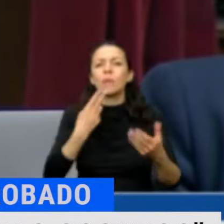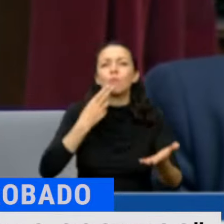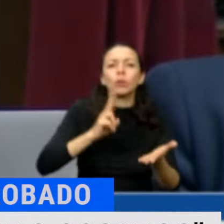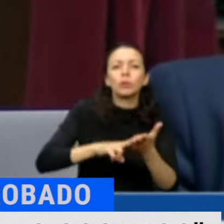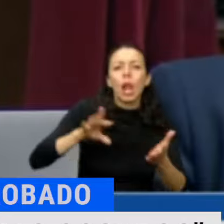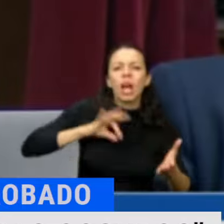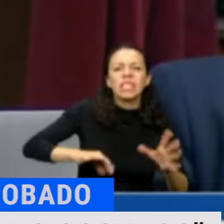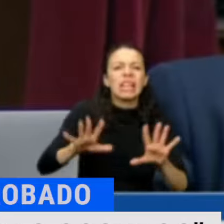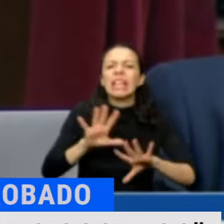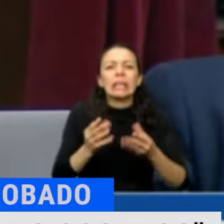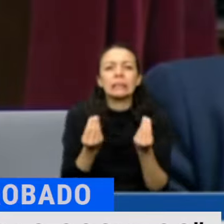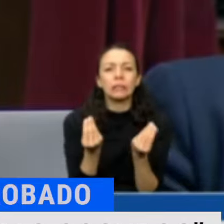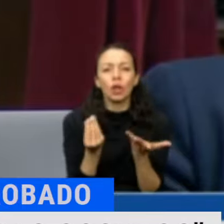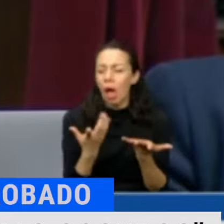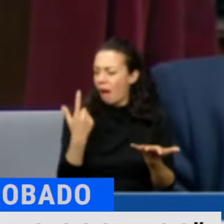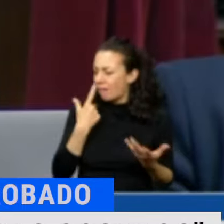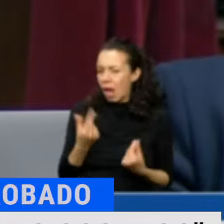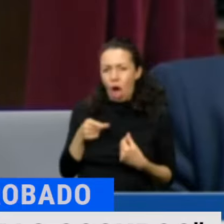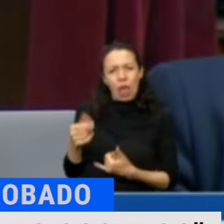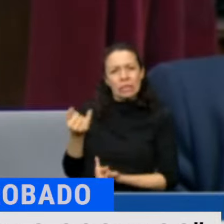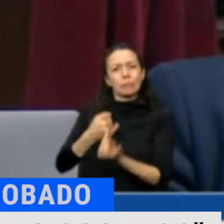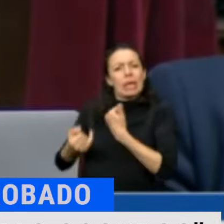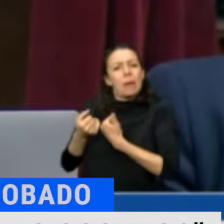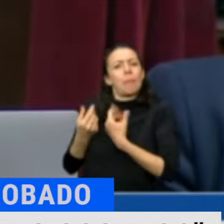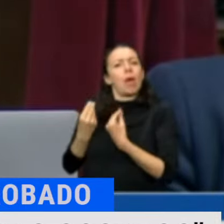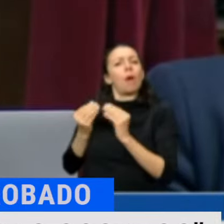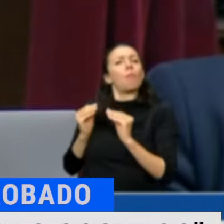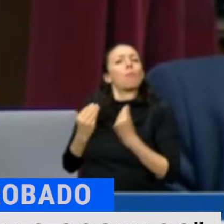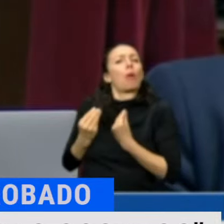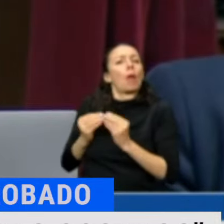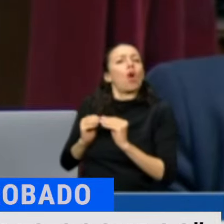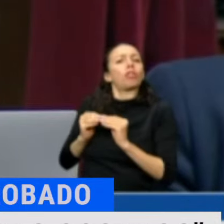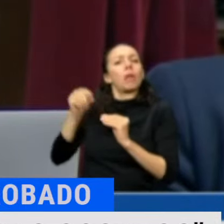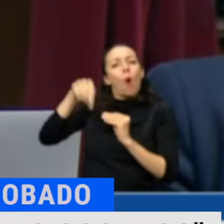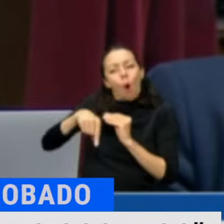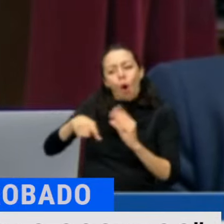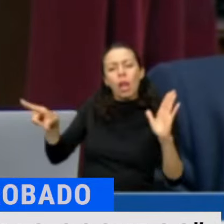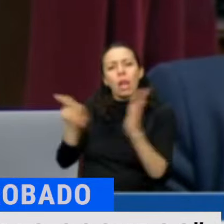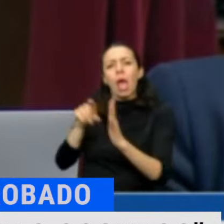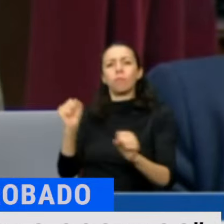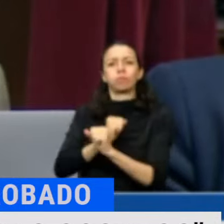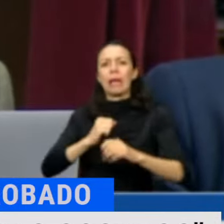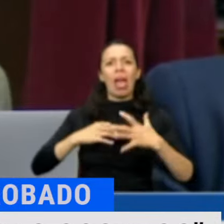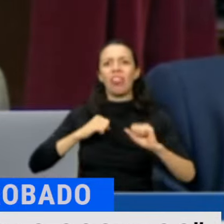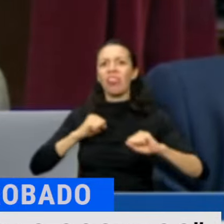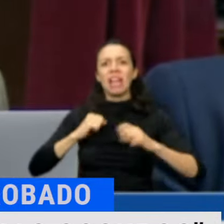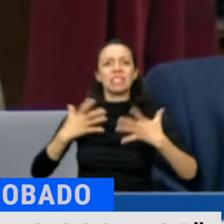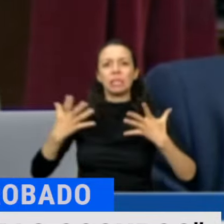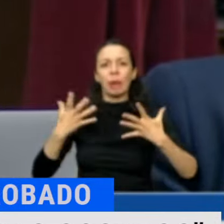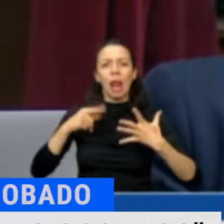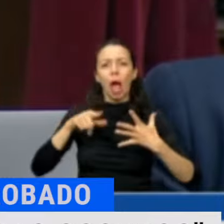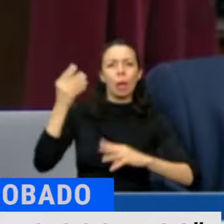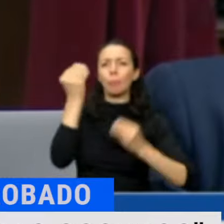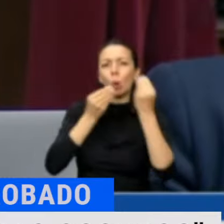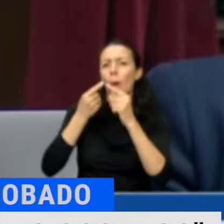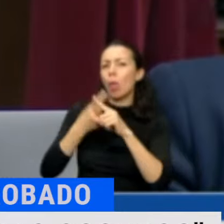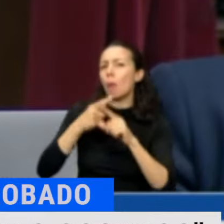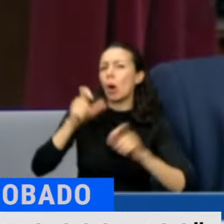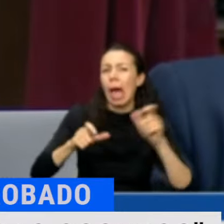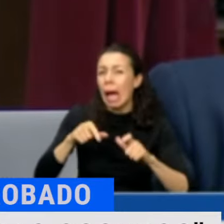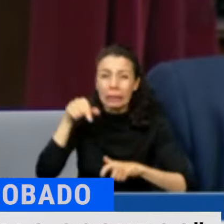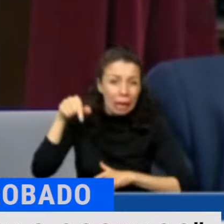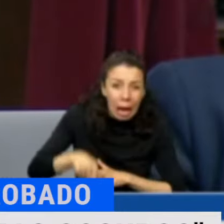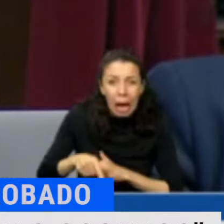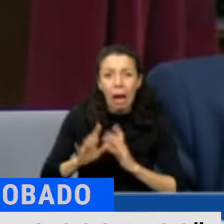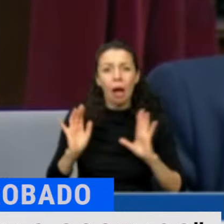Y además de eso, prejuicia muy fuerte a la economía y fundamentalmente daña a aquellas personas que